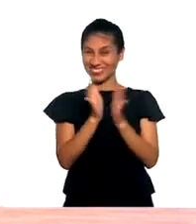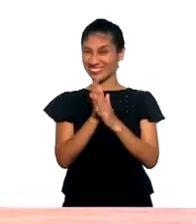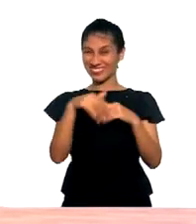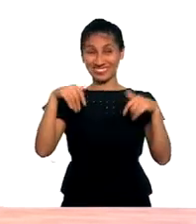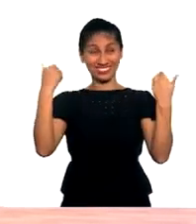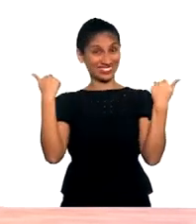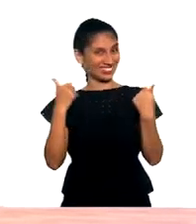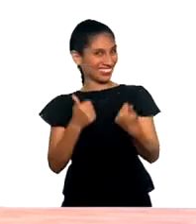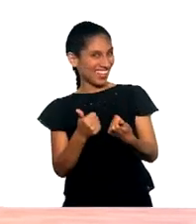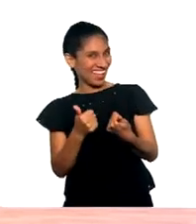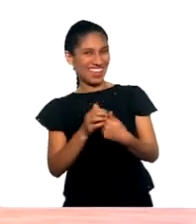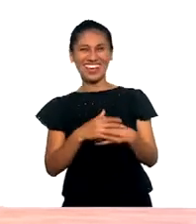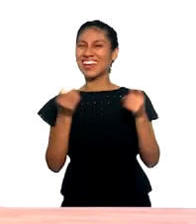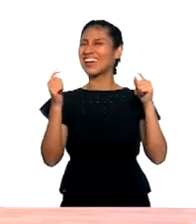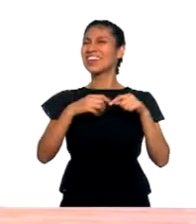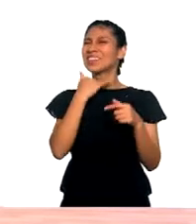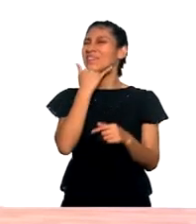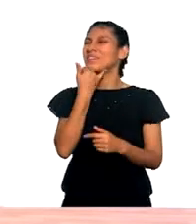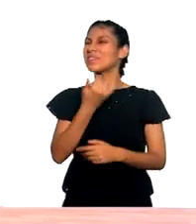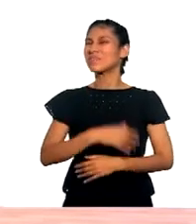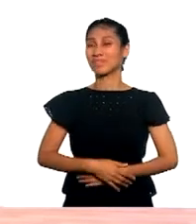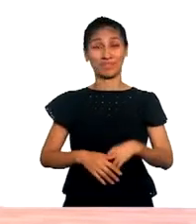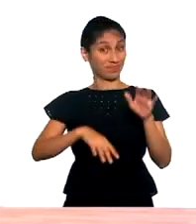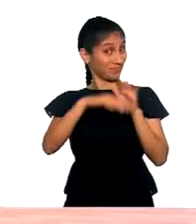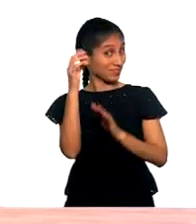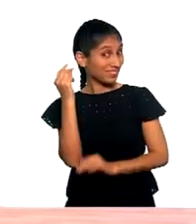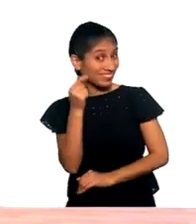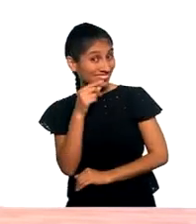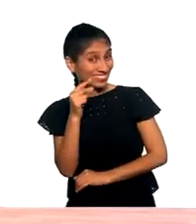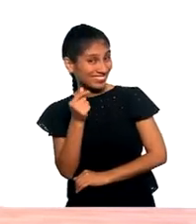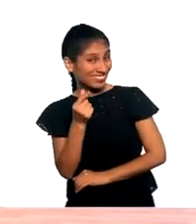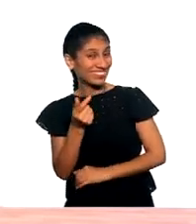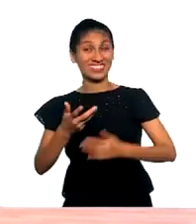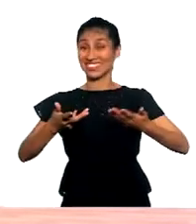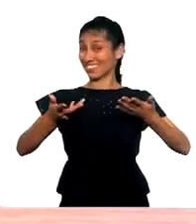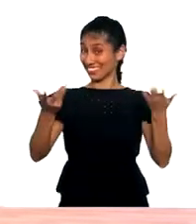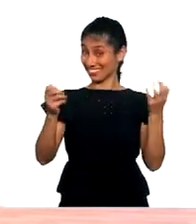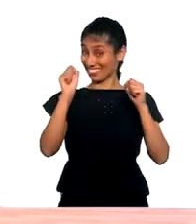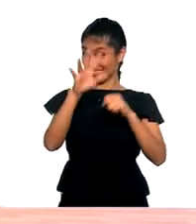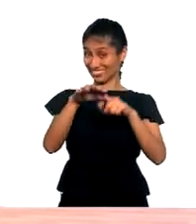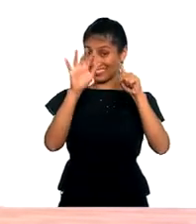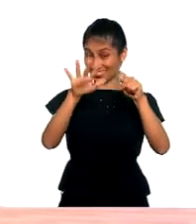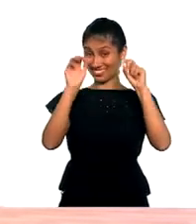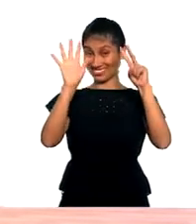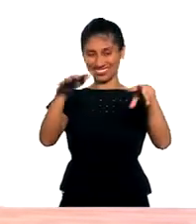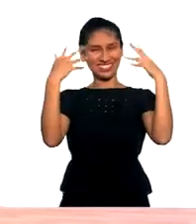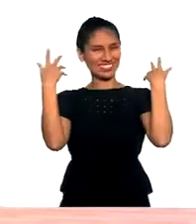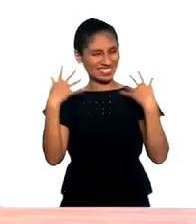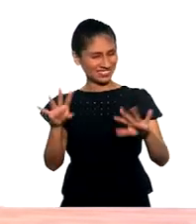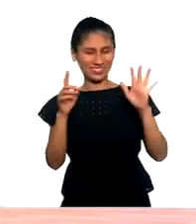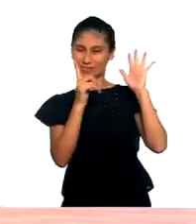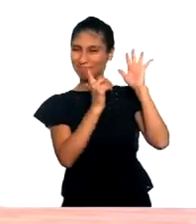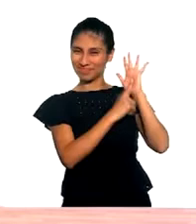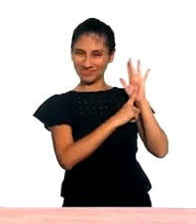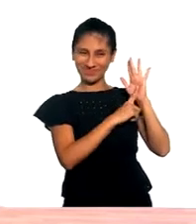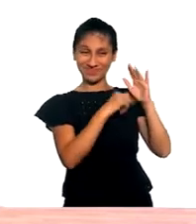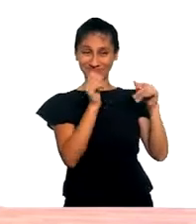bien ahora qué pasa un poquito más rápido a ver 5 6 7